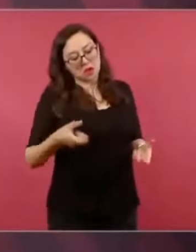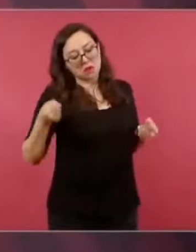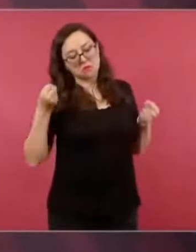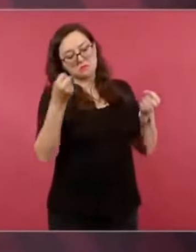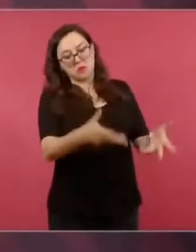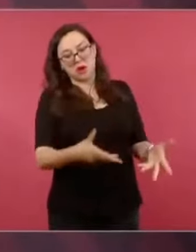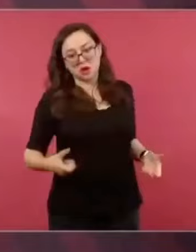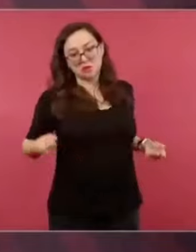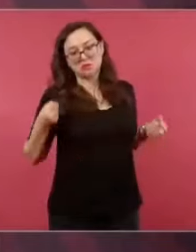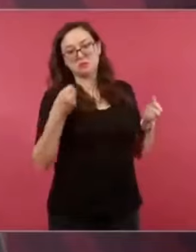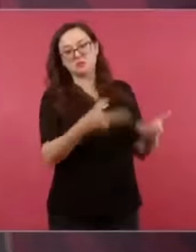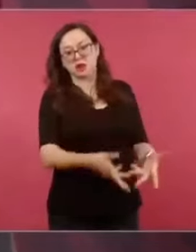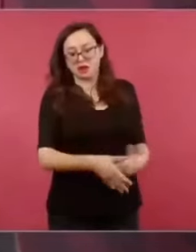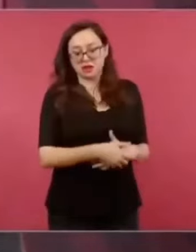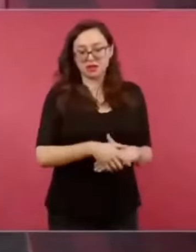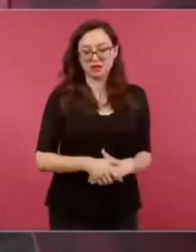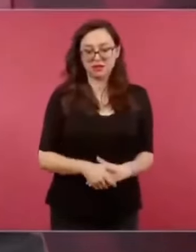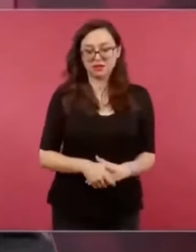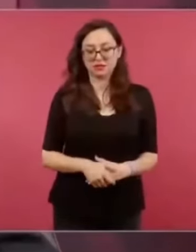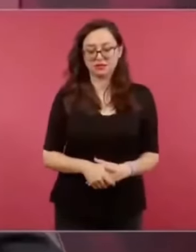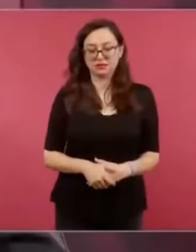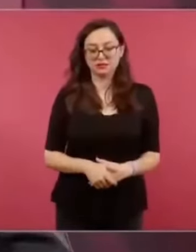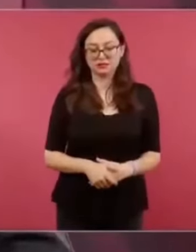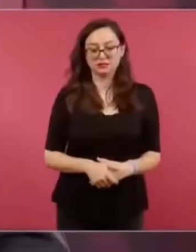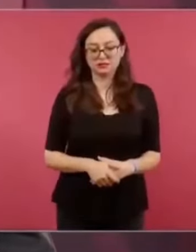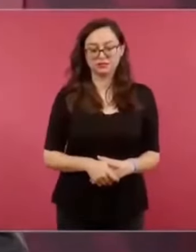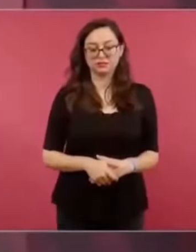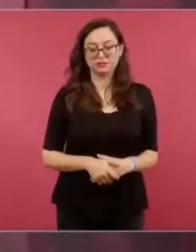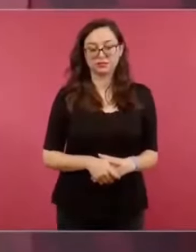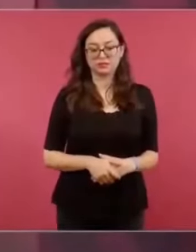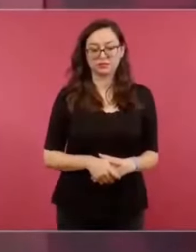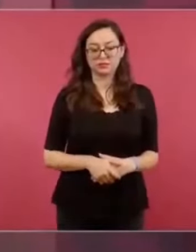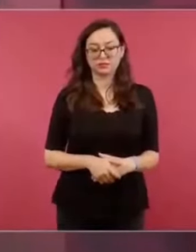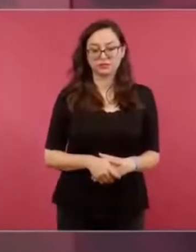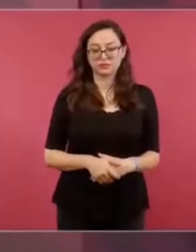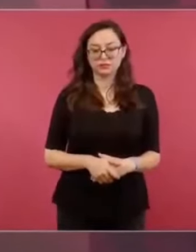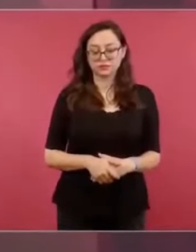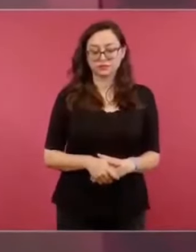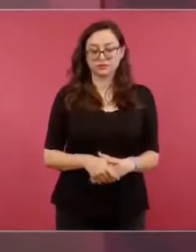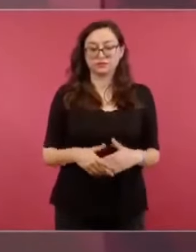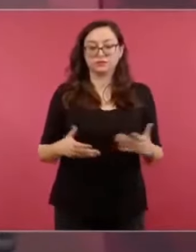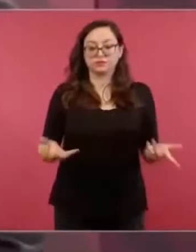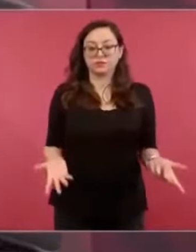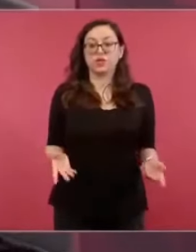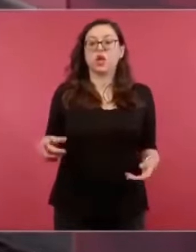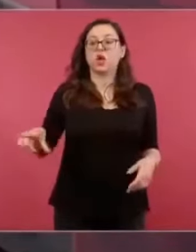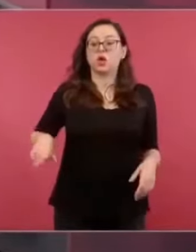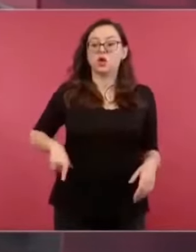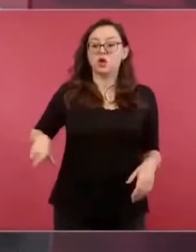Por eso no les convenía que hubiese gobernantes fuertes,